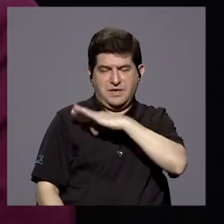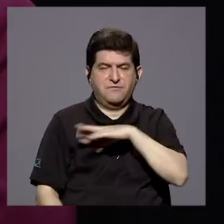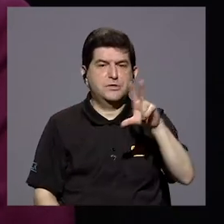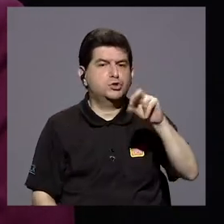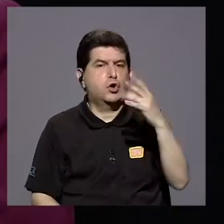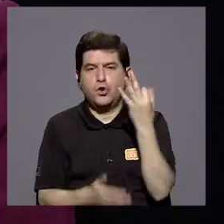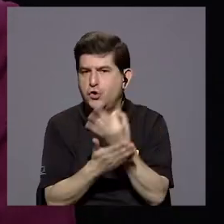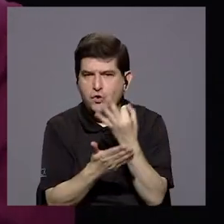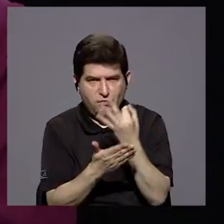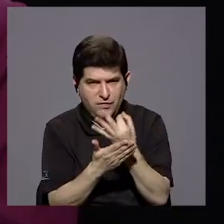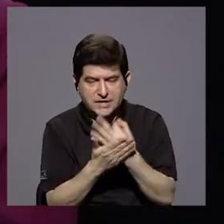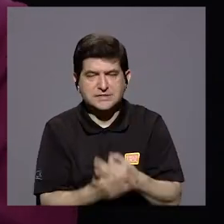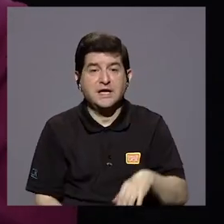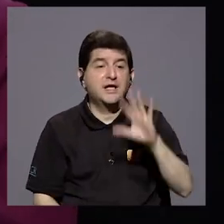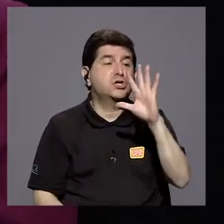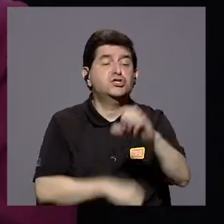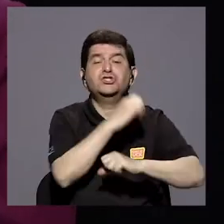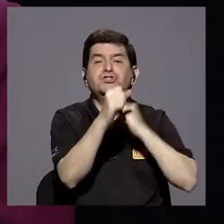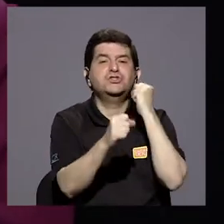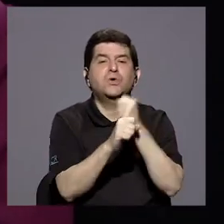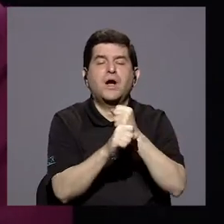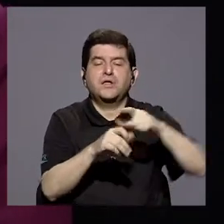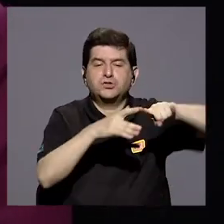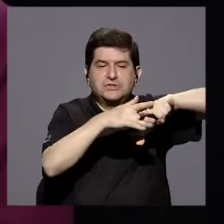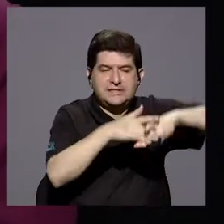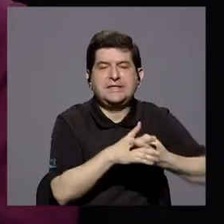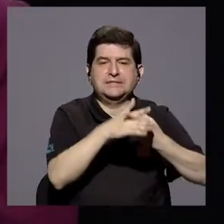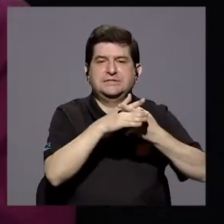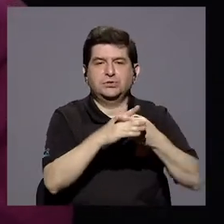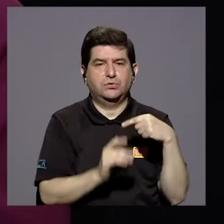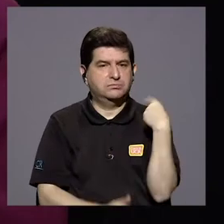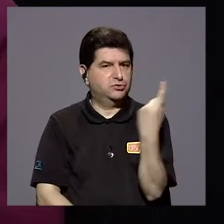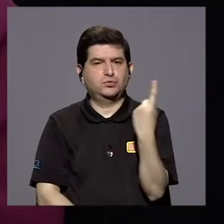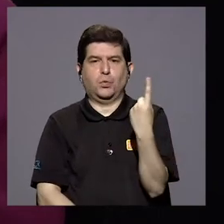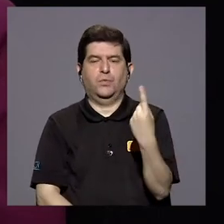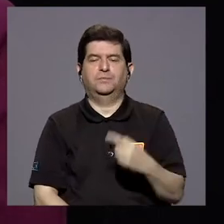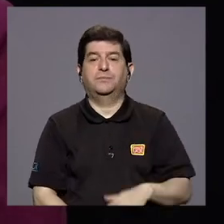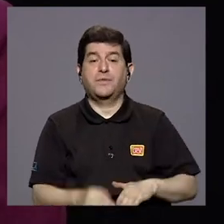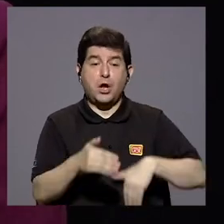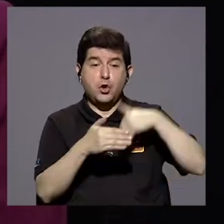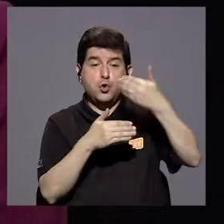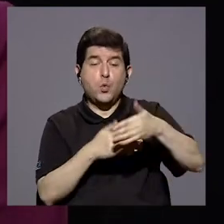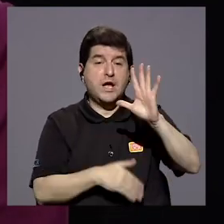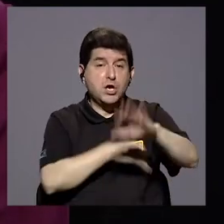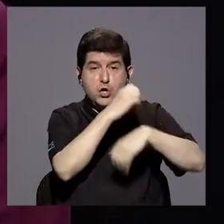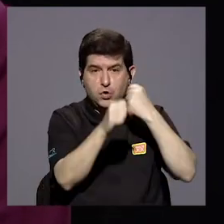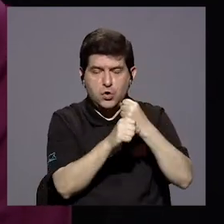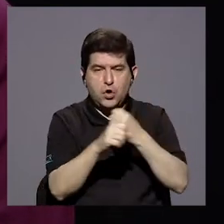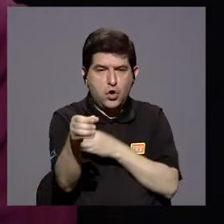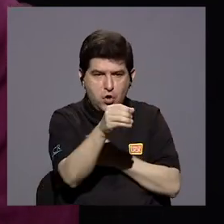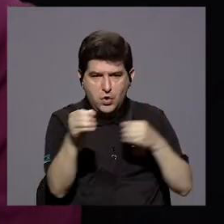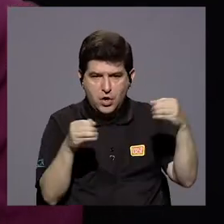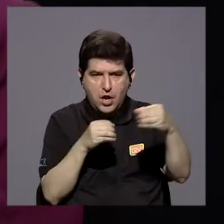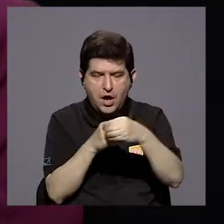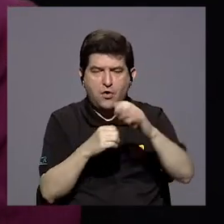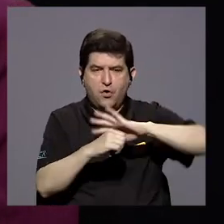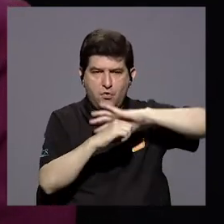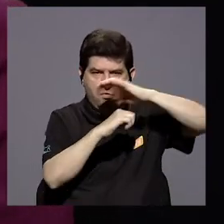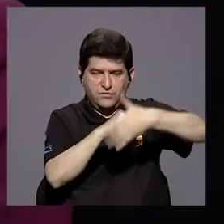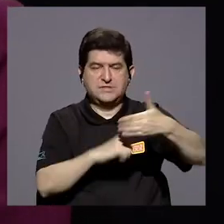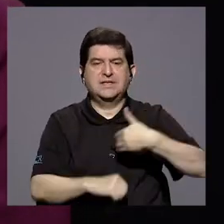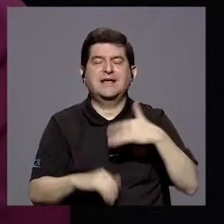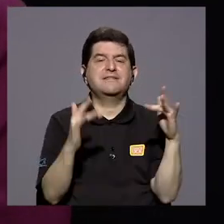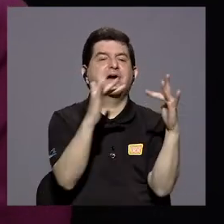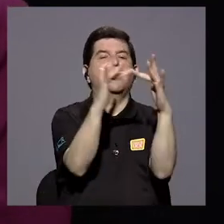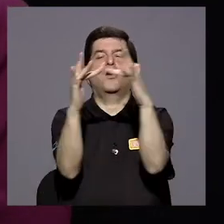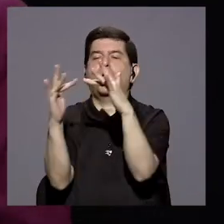y por 5 años nada más. ¿Por qué por 5 años? Porque después de 5 años la agencia espacial va a tener